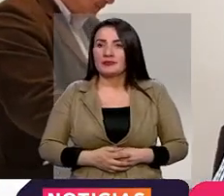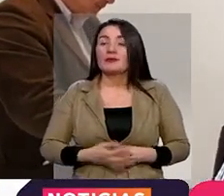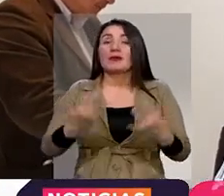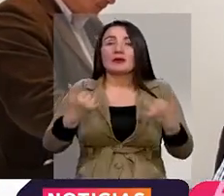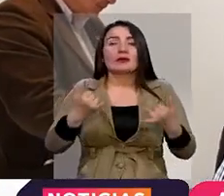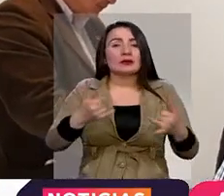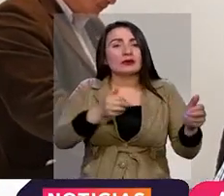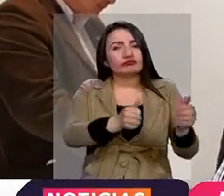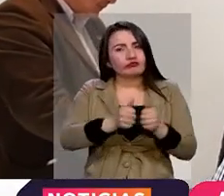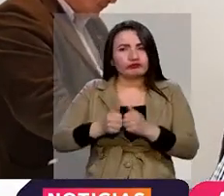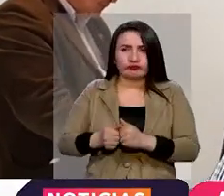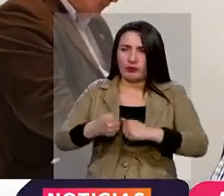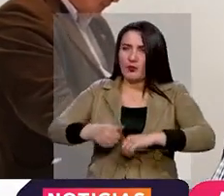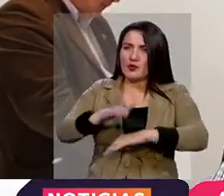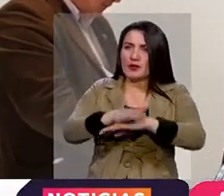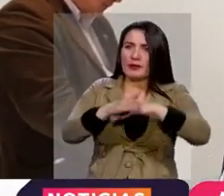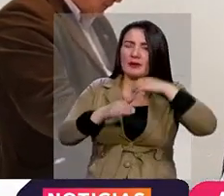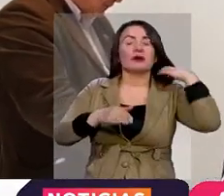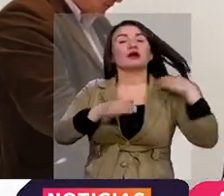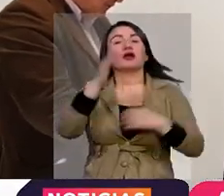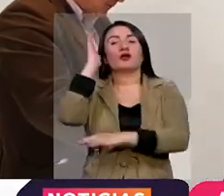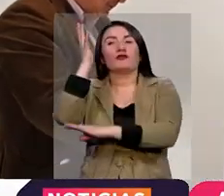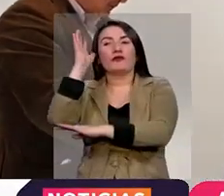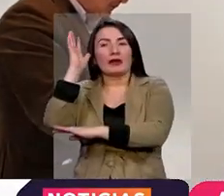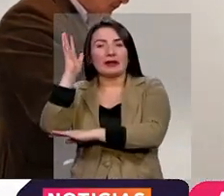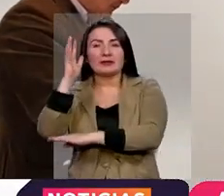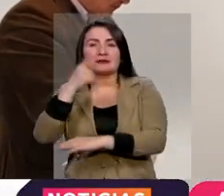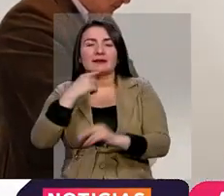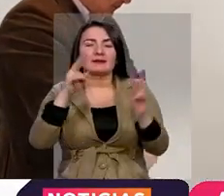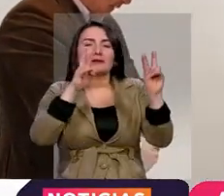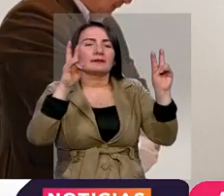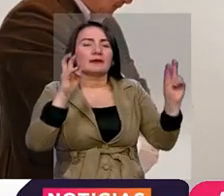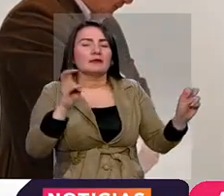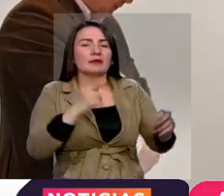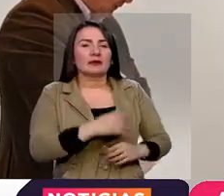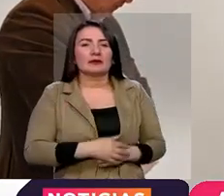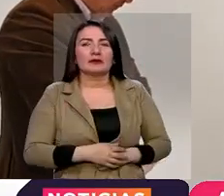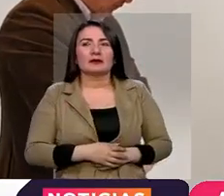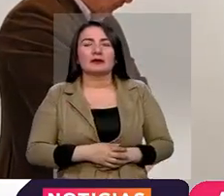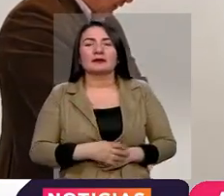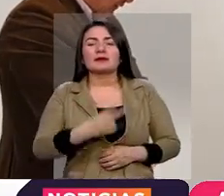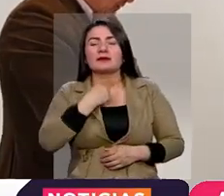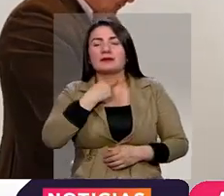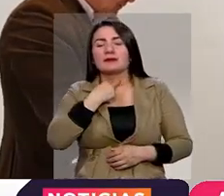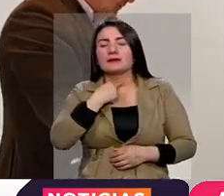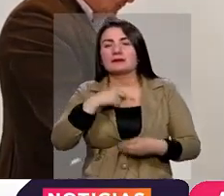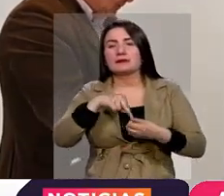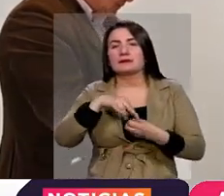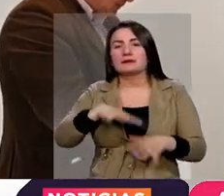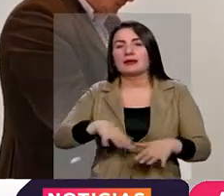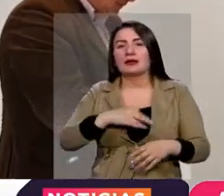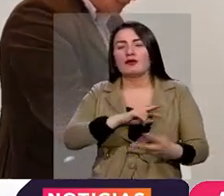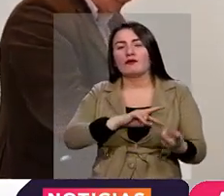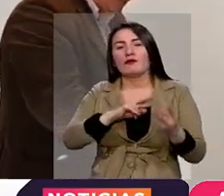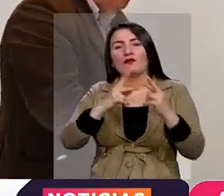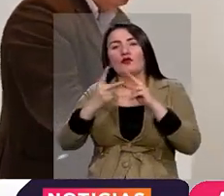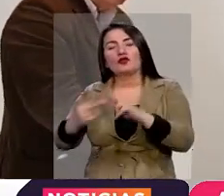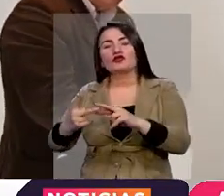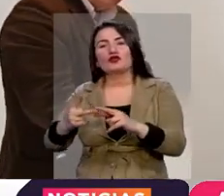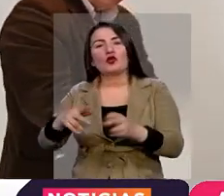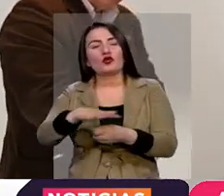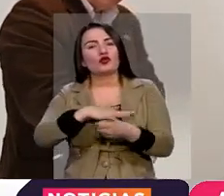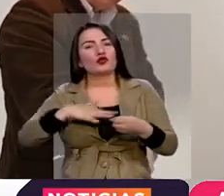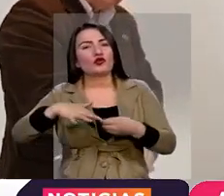acompañen esta tarde en una conferencia que he titulado crisis o evolución de la composición